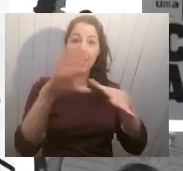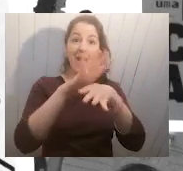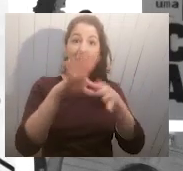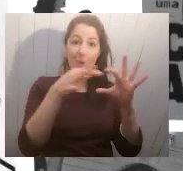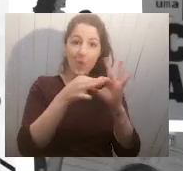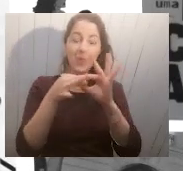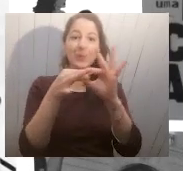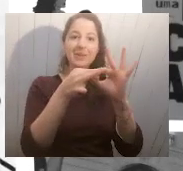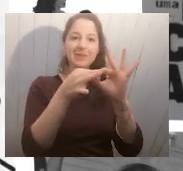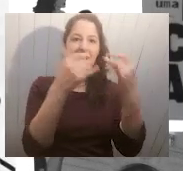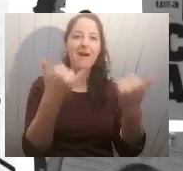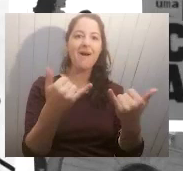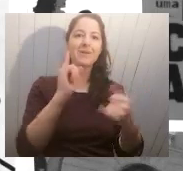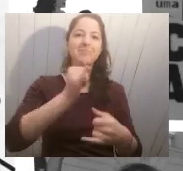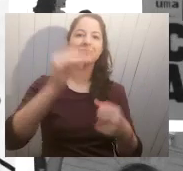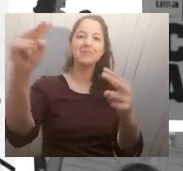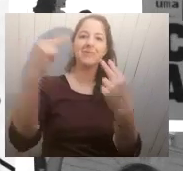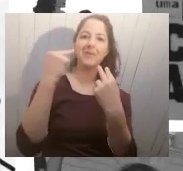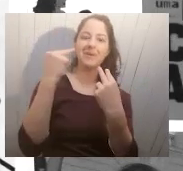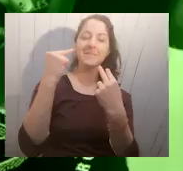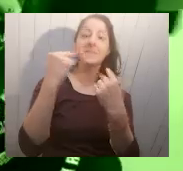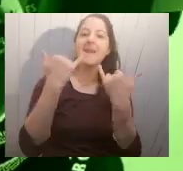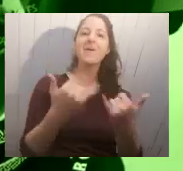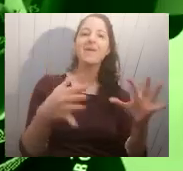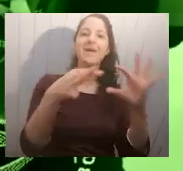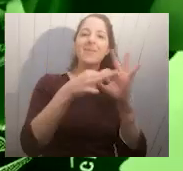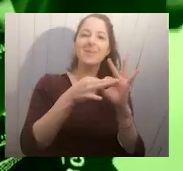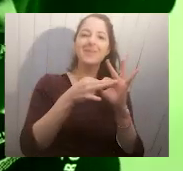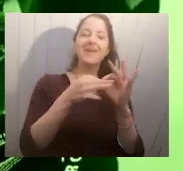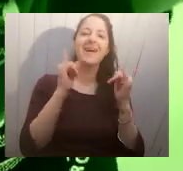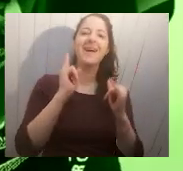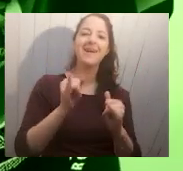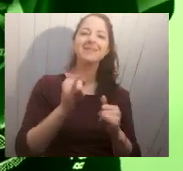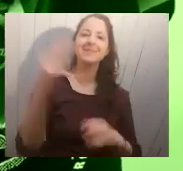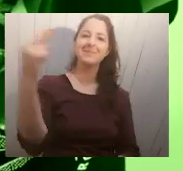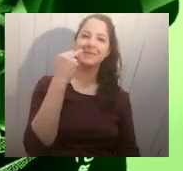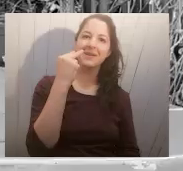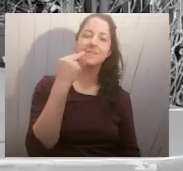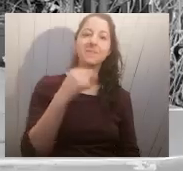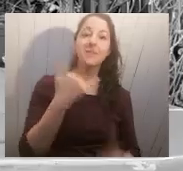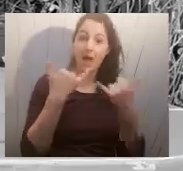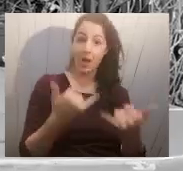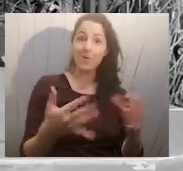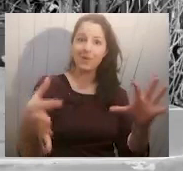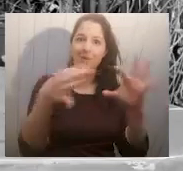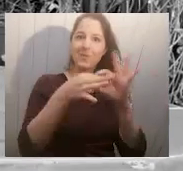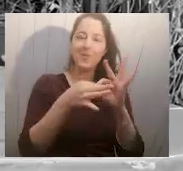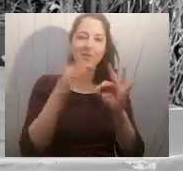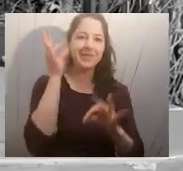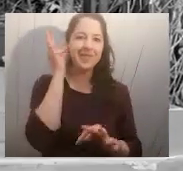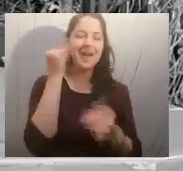Ahora que estamos juntas, ahora que sí nos ven. Ahora que estamos juntas, ahora que sí nos ven. Ahora que